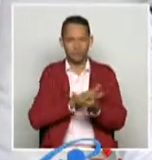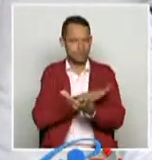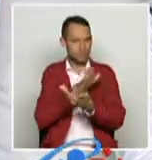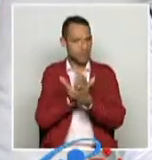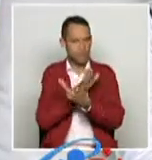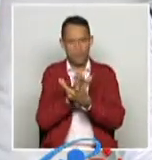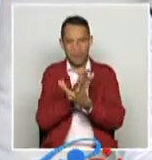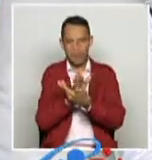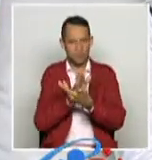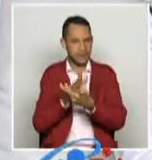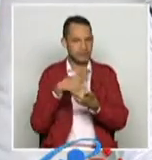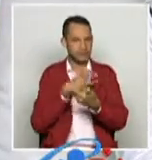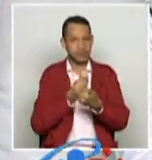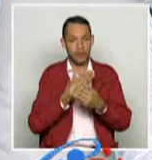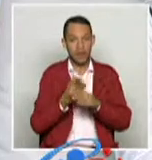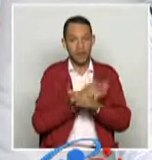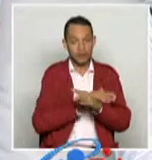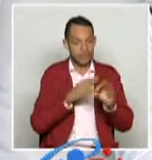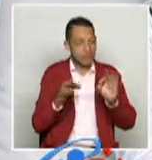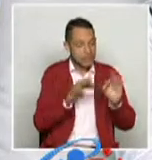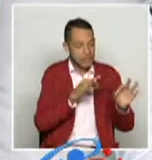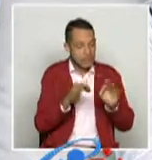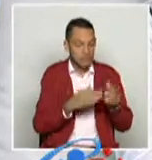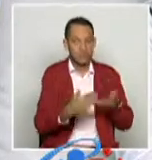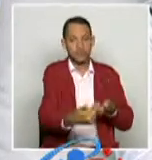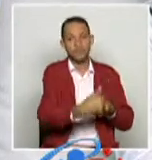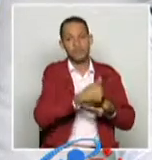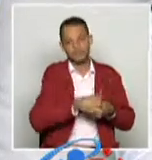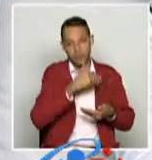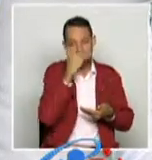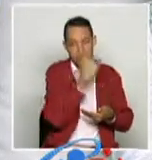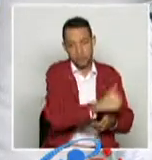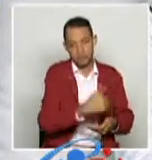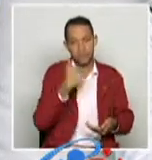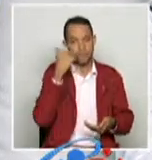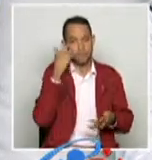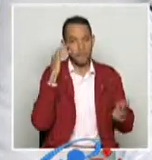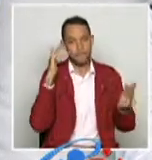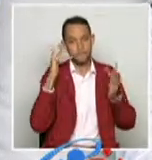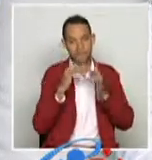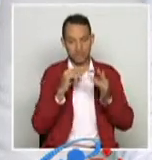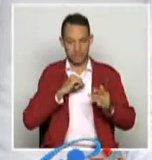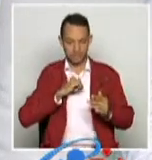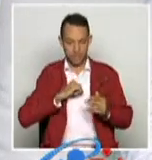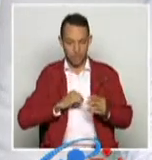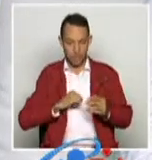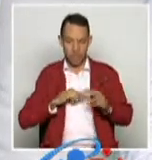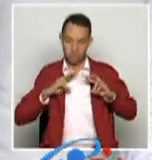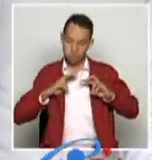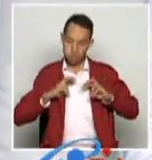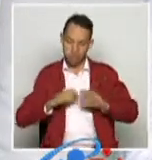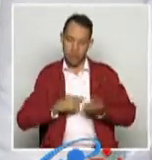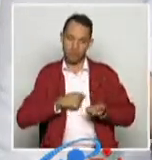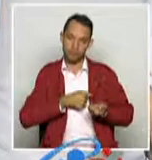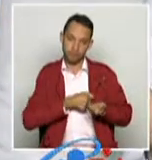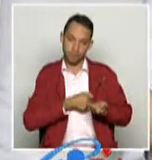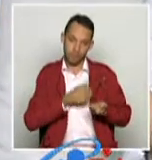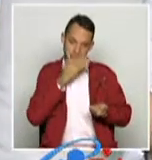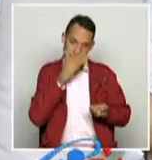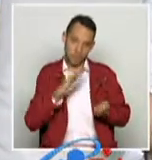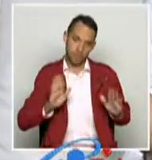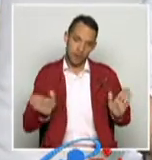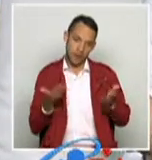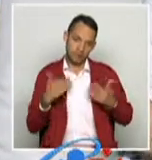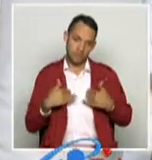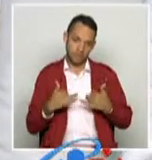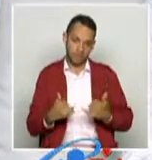importante aprovechar esta jornada porque perfectamente nos conectamos ya con un programa de cirugía efectivo con la Fundación Cardioinfantil y la